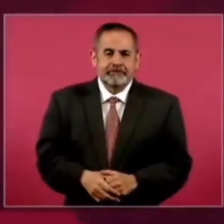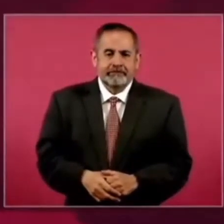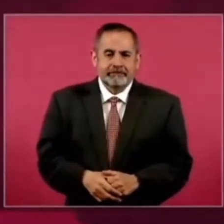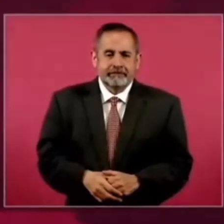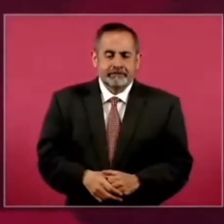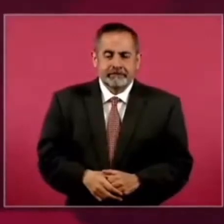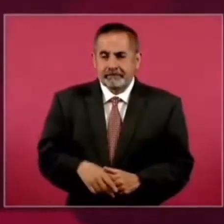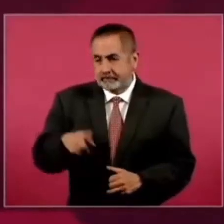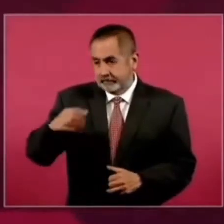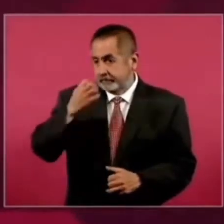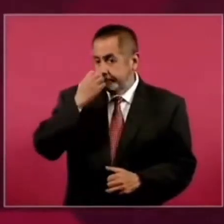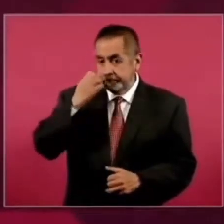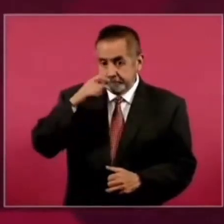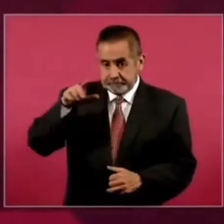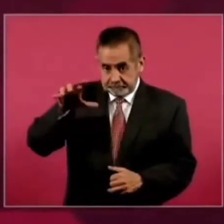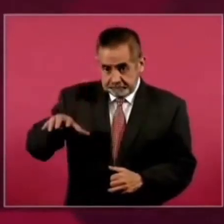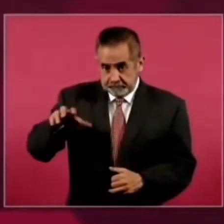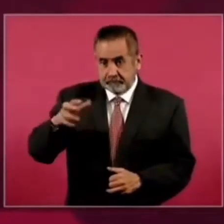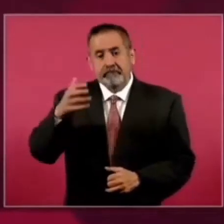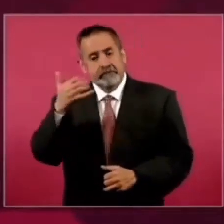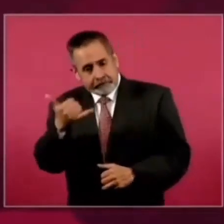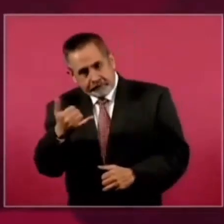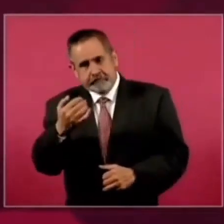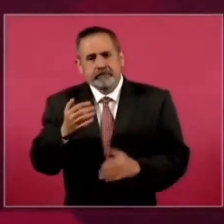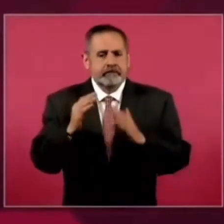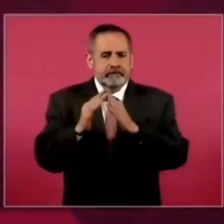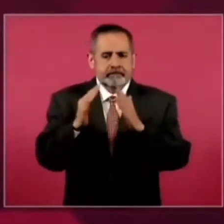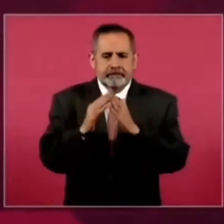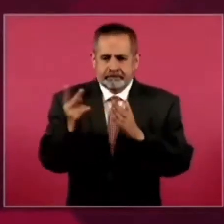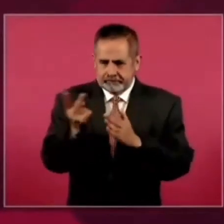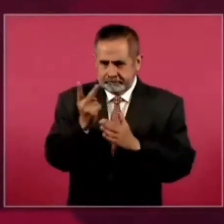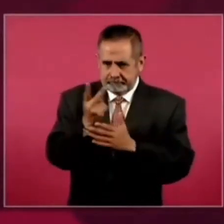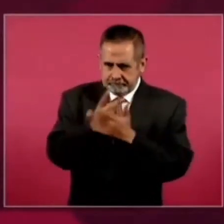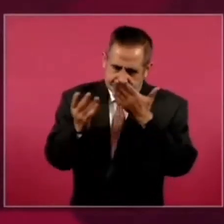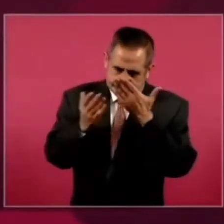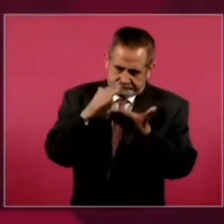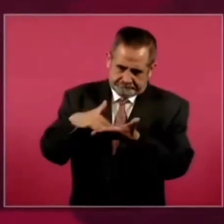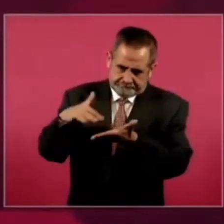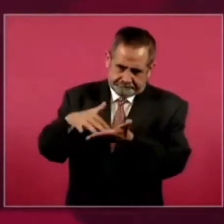es la escuela y en la casa.